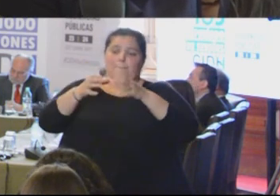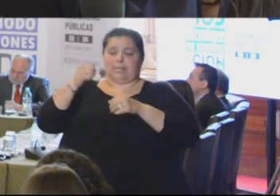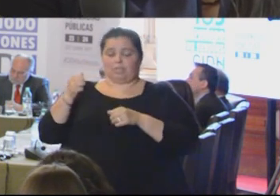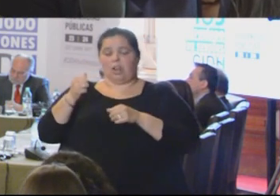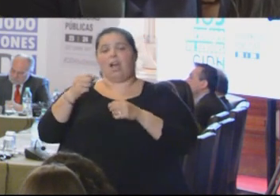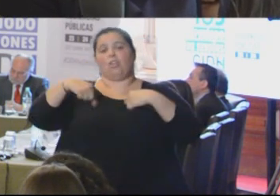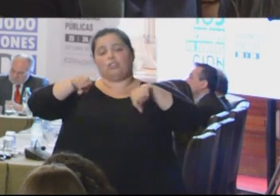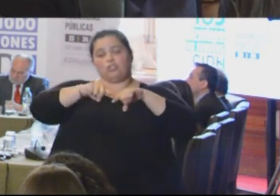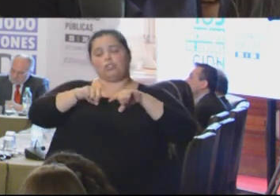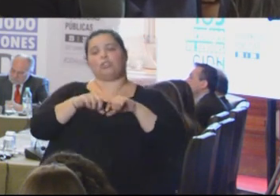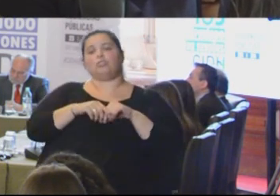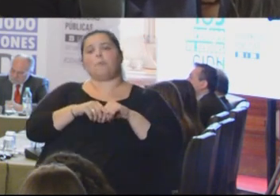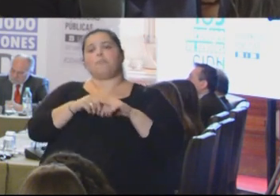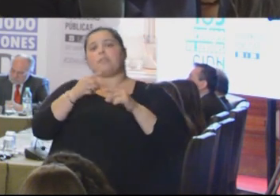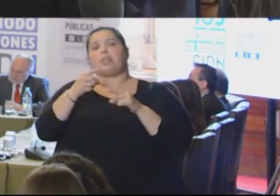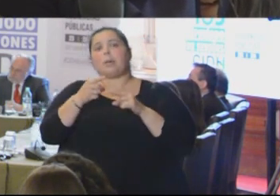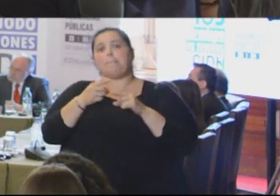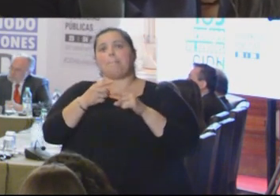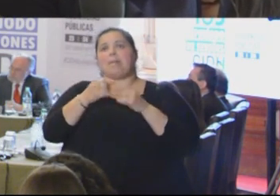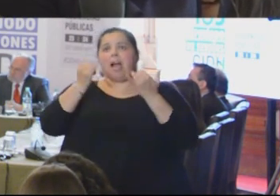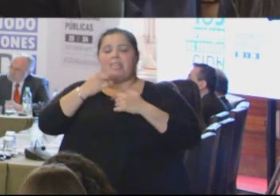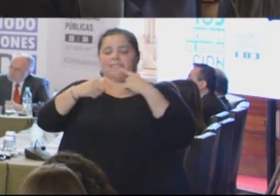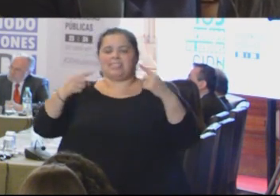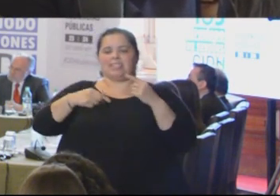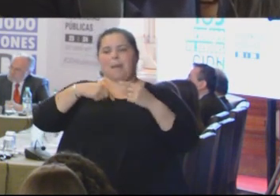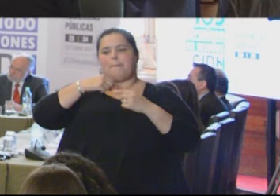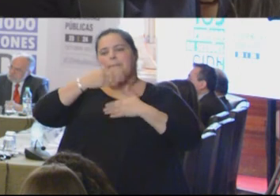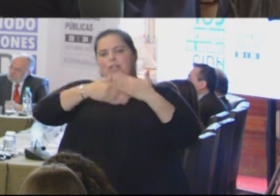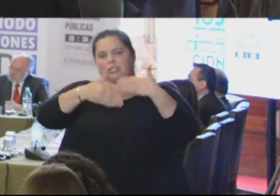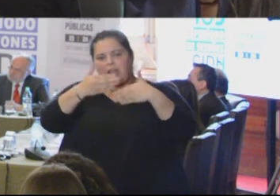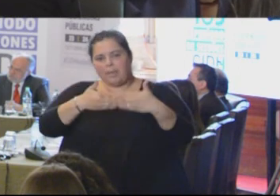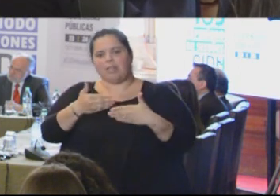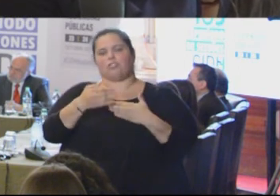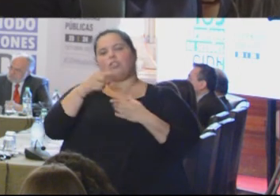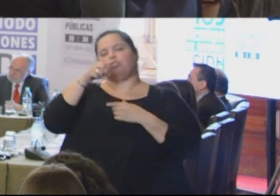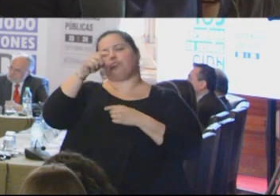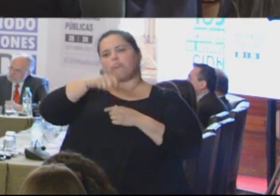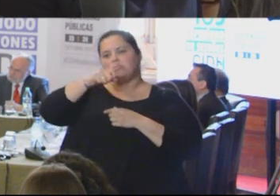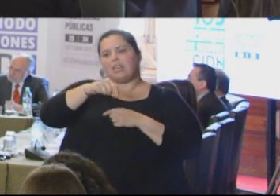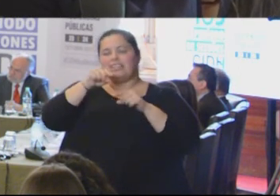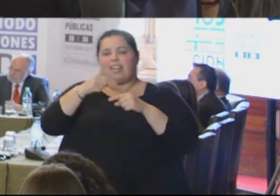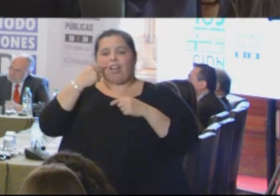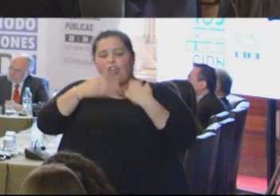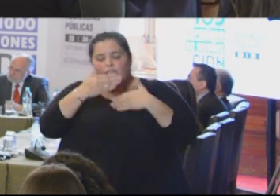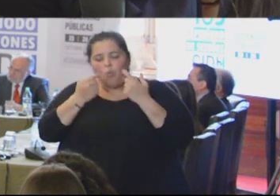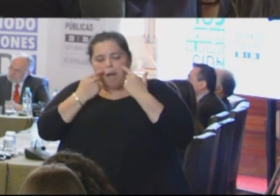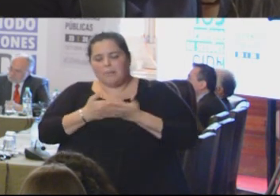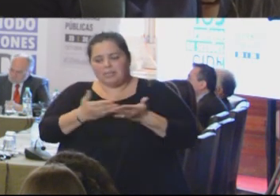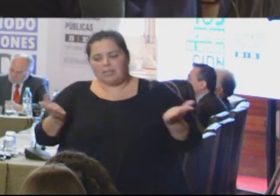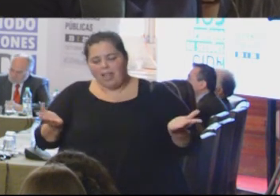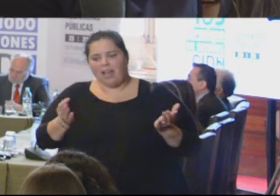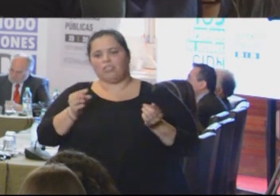juzgamiento de los casos de ejecuciones extrajudiciales en la modalidad de 'falsos positivos' continúan presentando retrasos